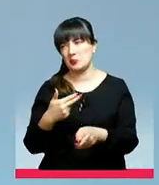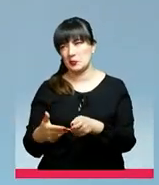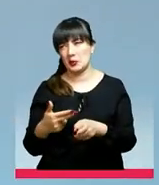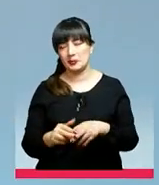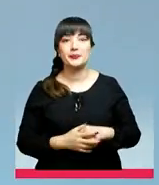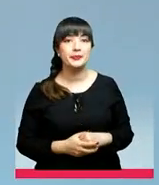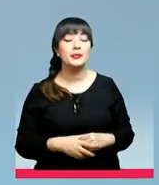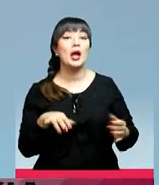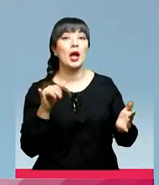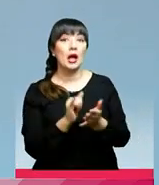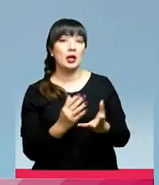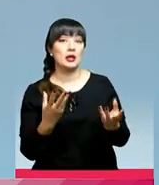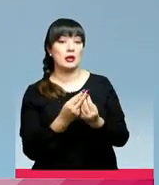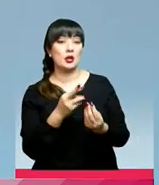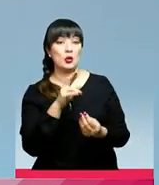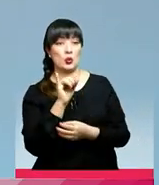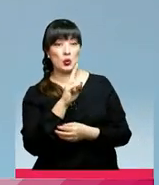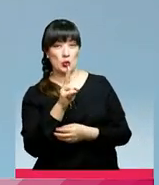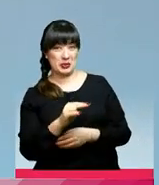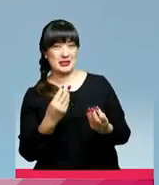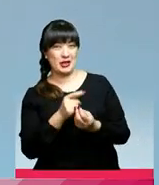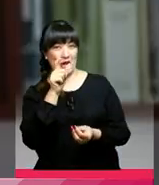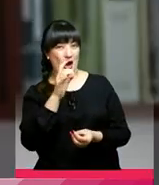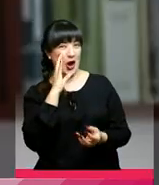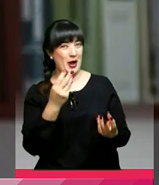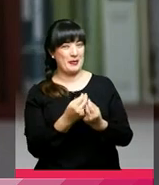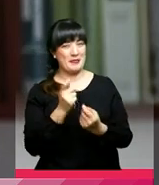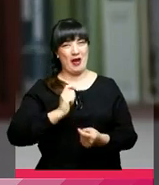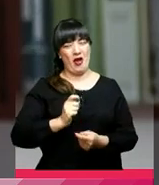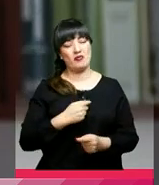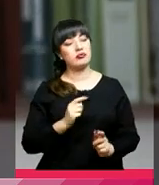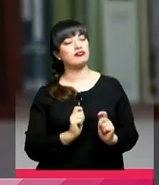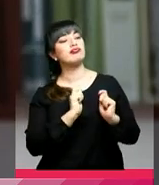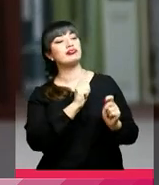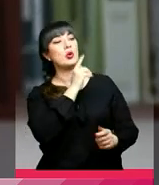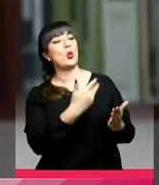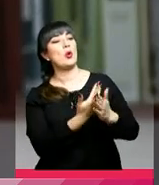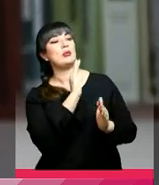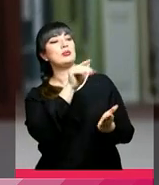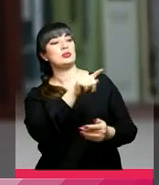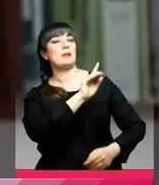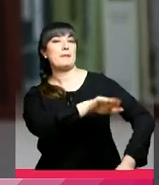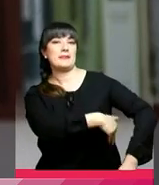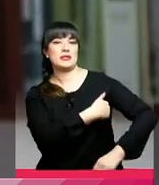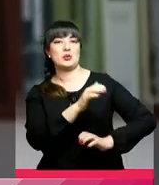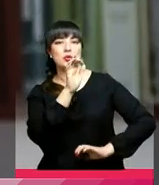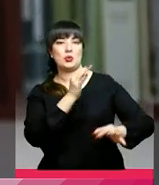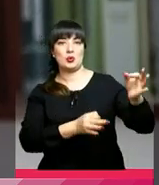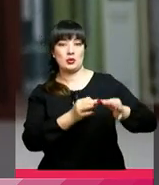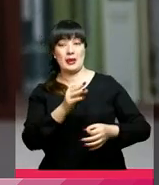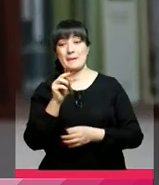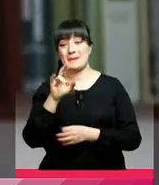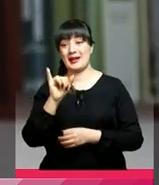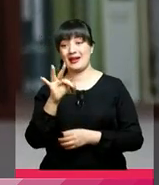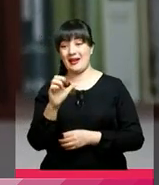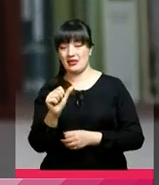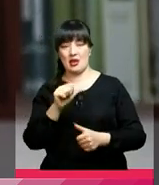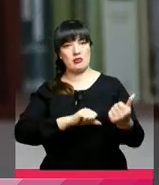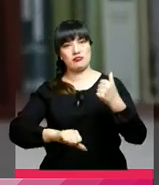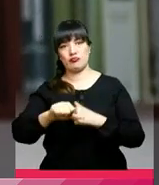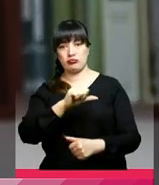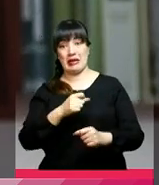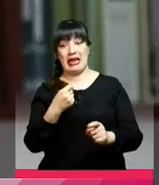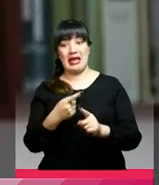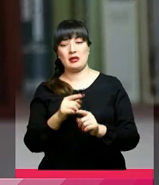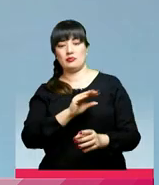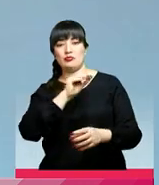magistrado del Consejo Superior de la Judicatura, es designado como el nuevo ministro de Justicia en reemplazo de Margarita Cabello, quien fue elegida como Procuradora